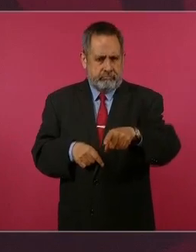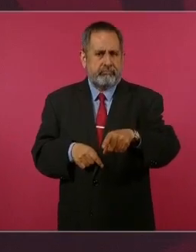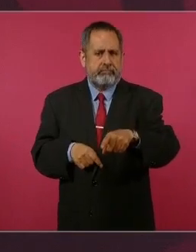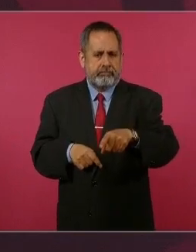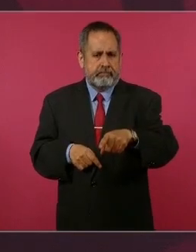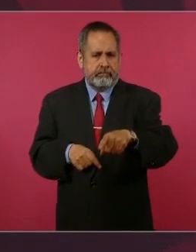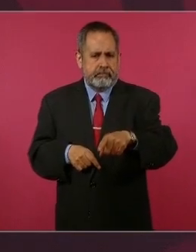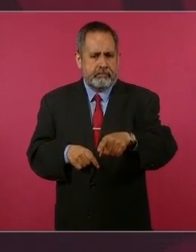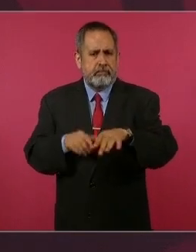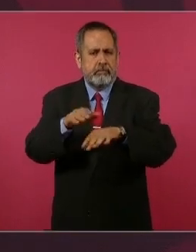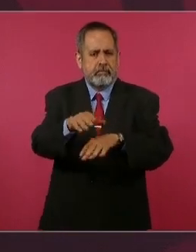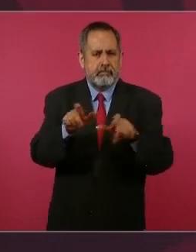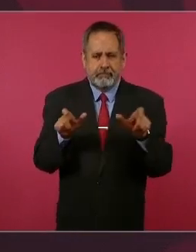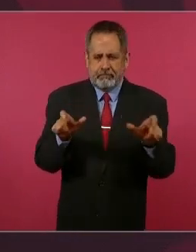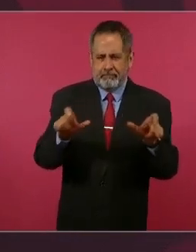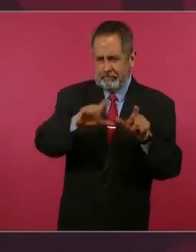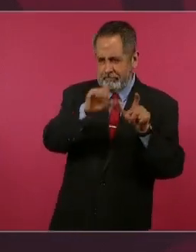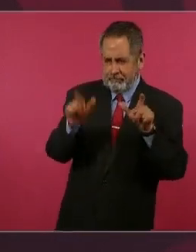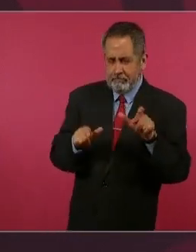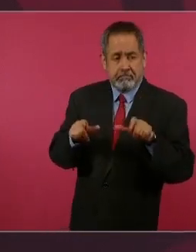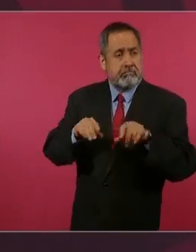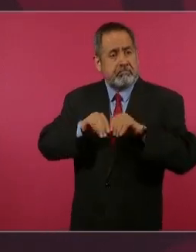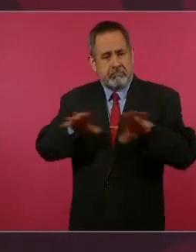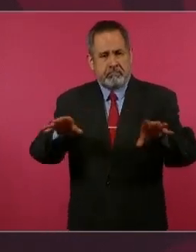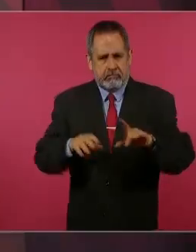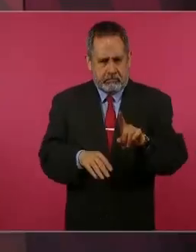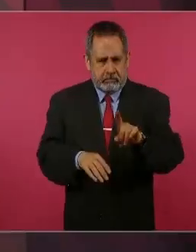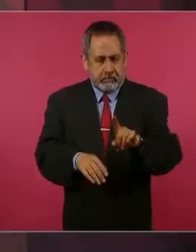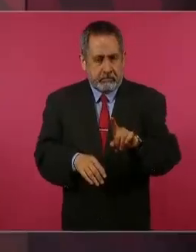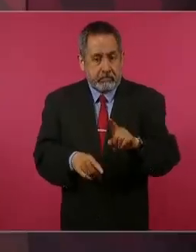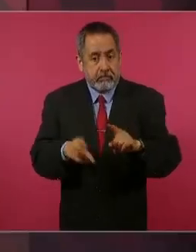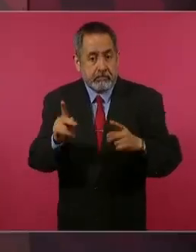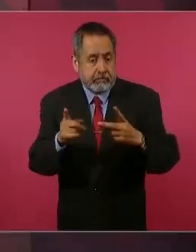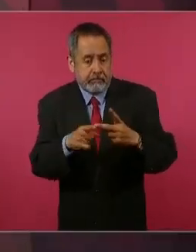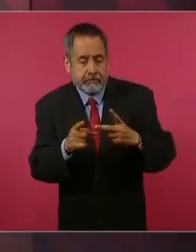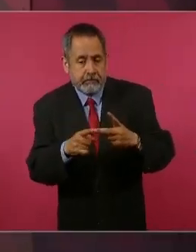lo de la guardia nacional pero